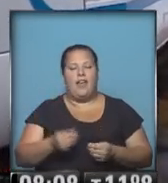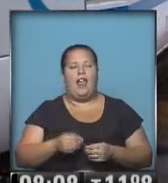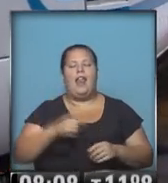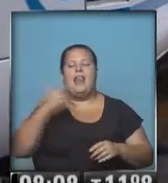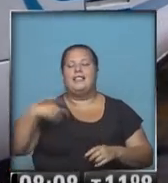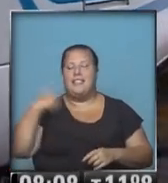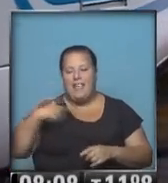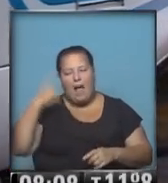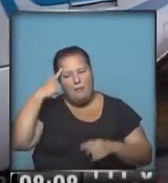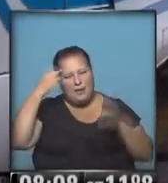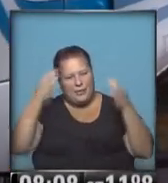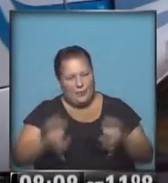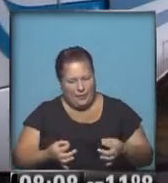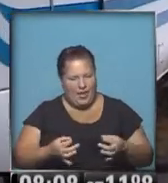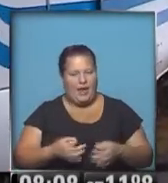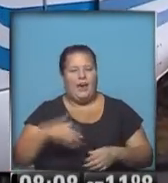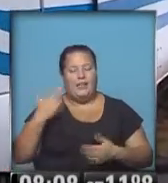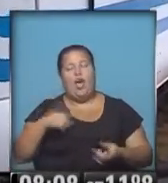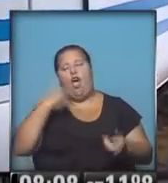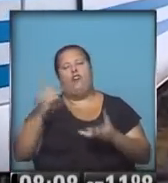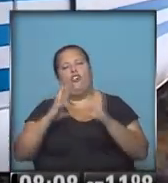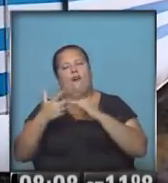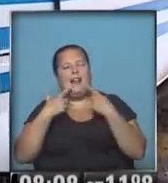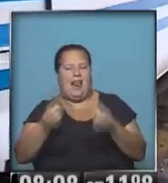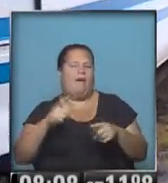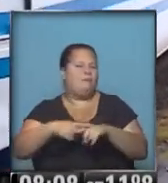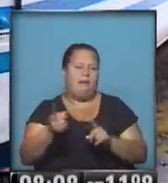la dirigencia sindical recapacite y encuentre otro camino de reclamo, que no sea precisamente un paro.